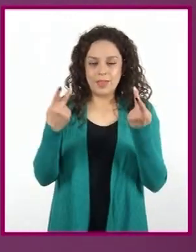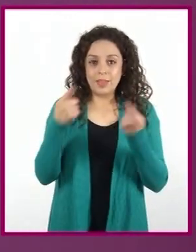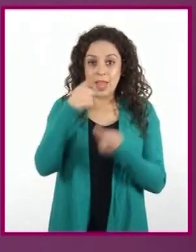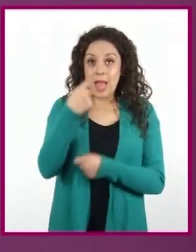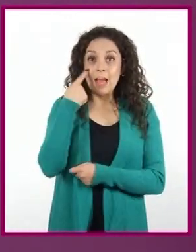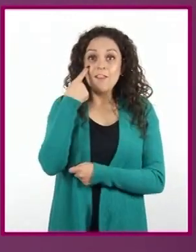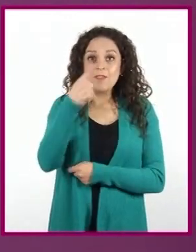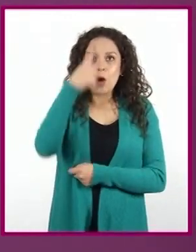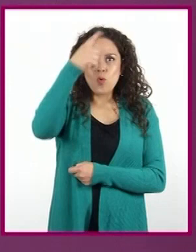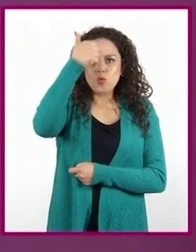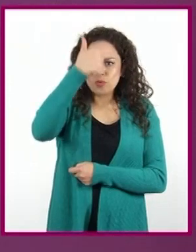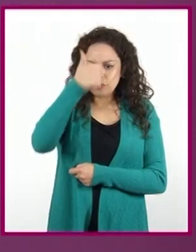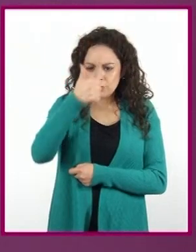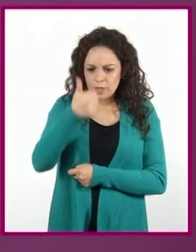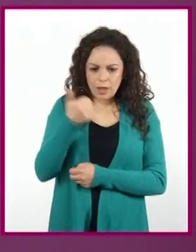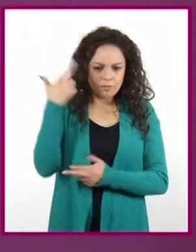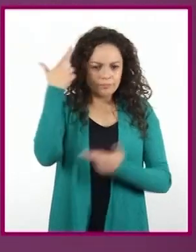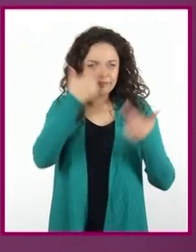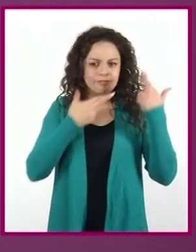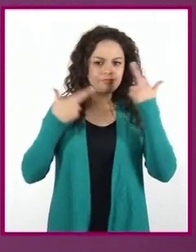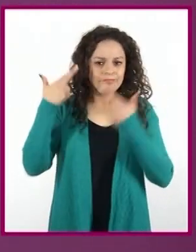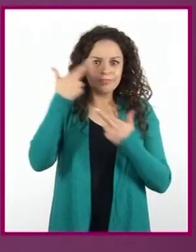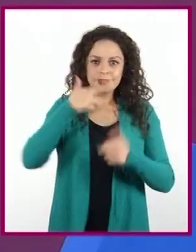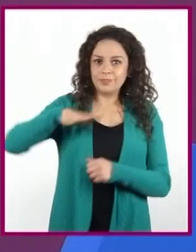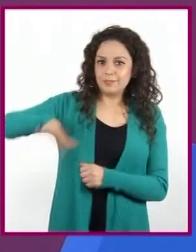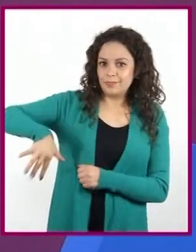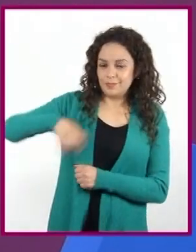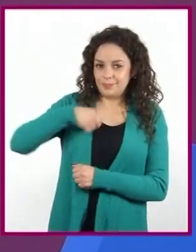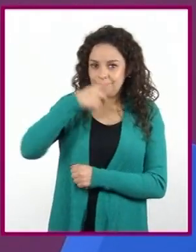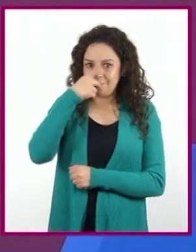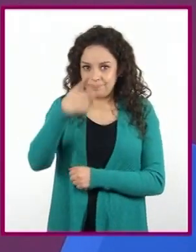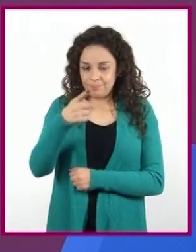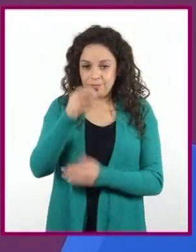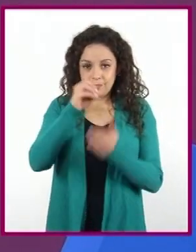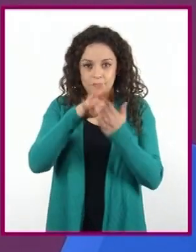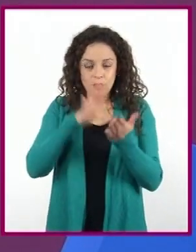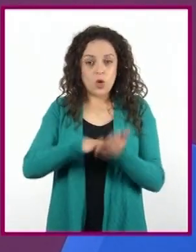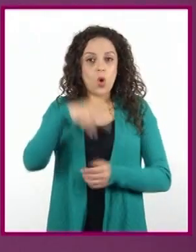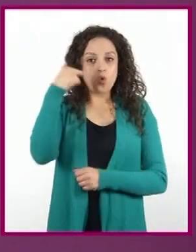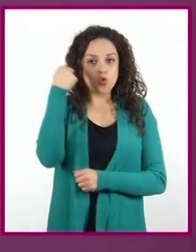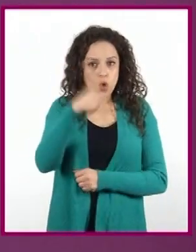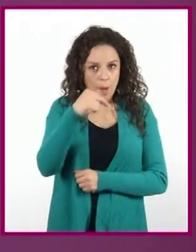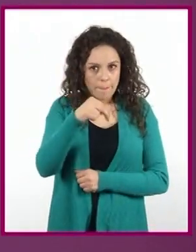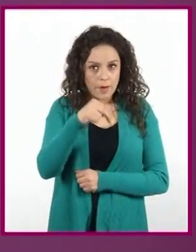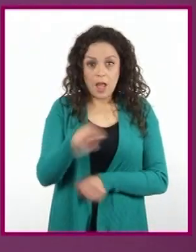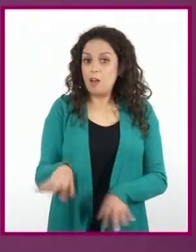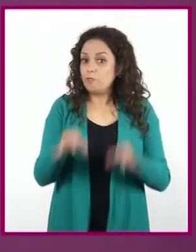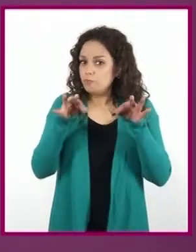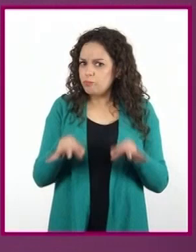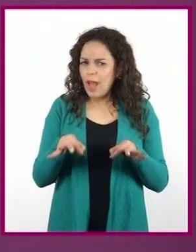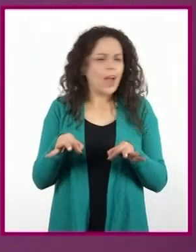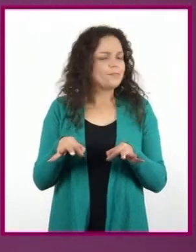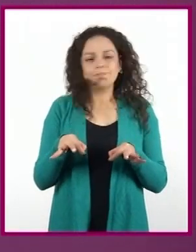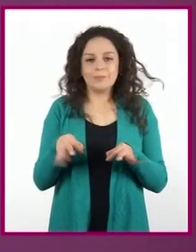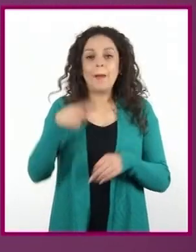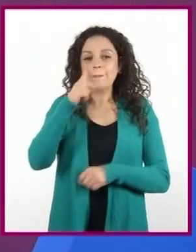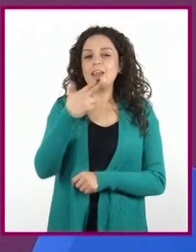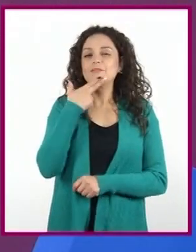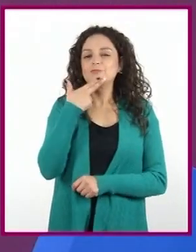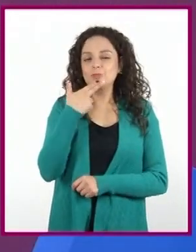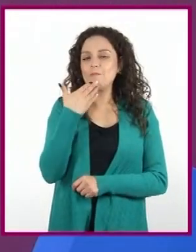Analicemos cada una de las partes que se mencionaron. Usamos nombres y situaciones ficticias, pero nos servirá